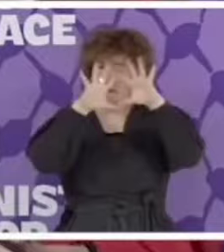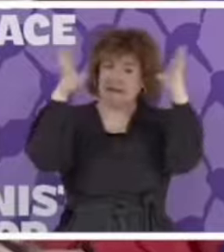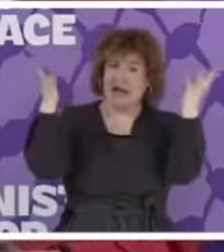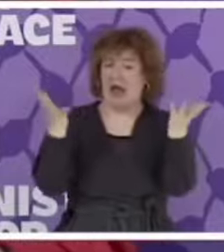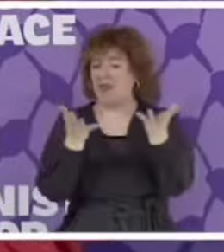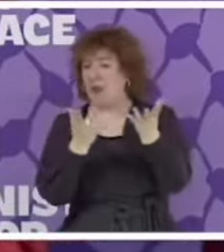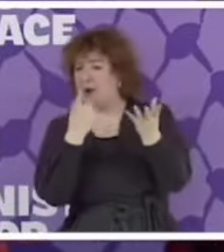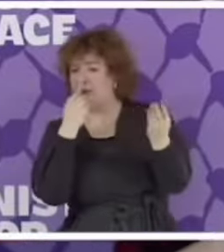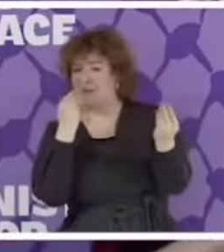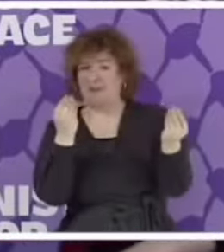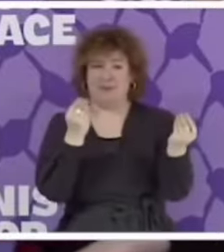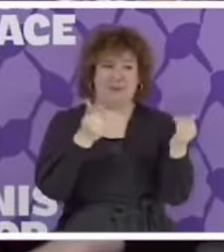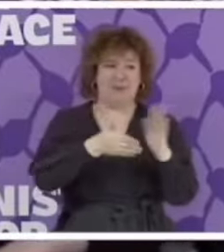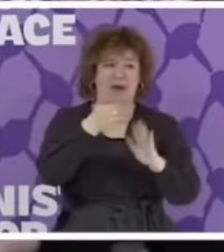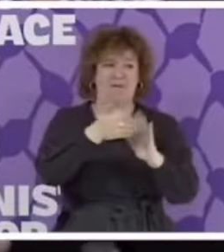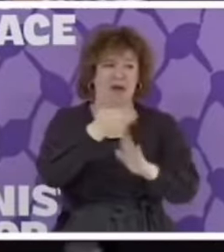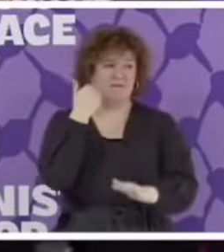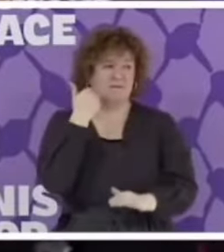internacional.